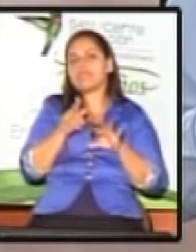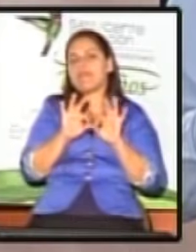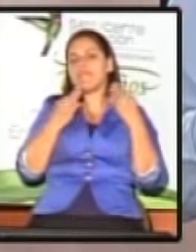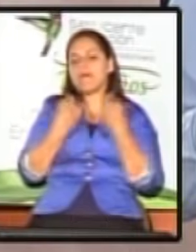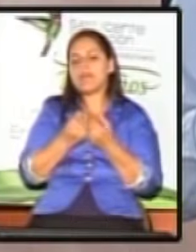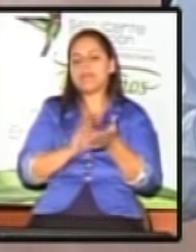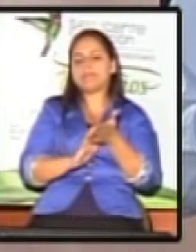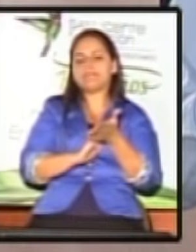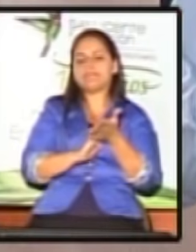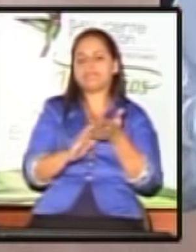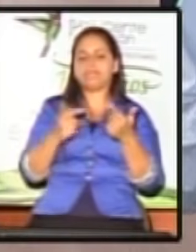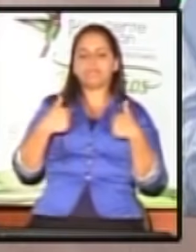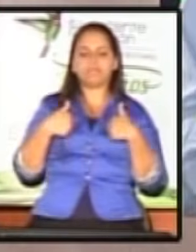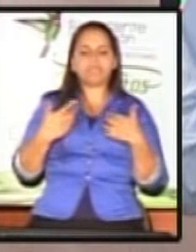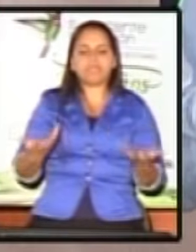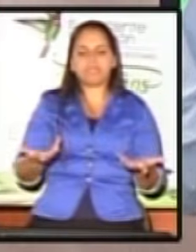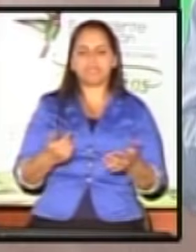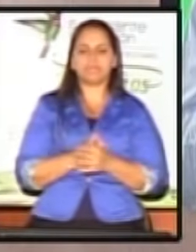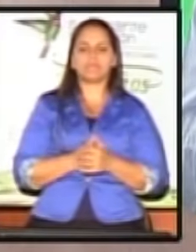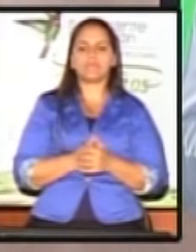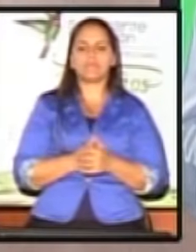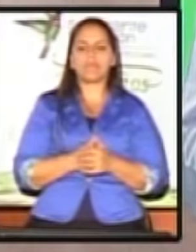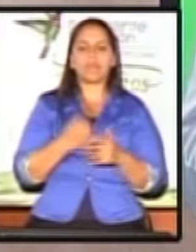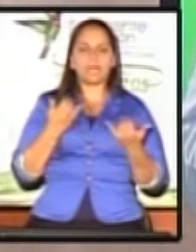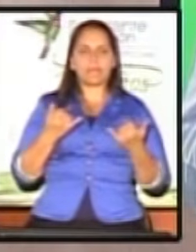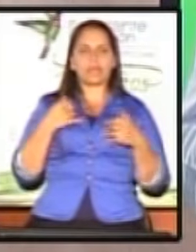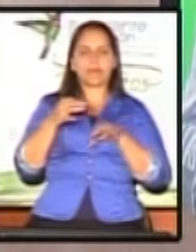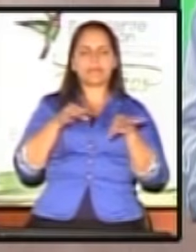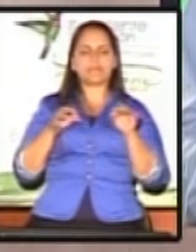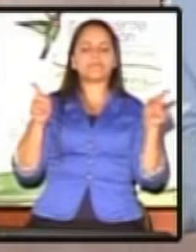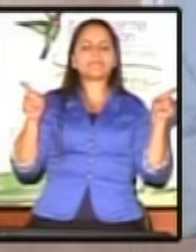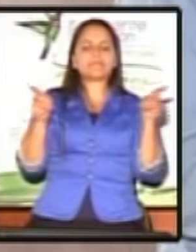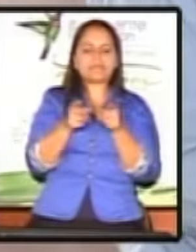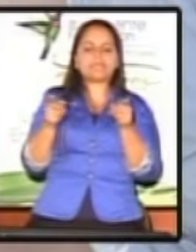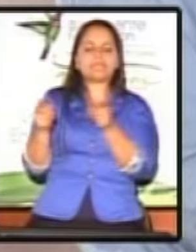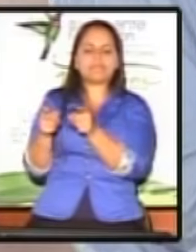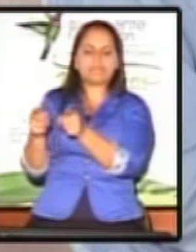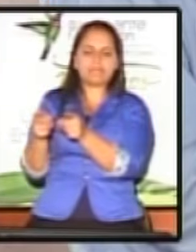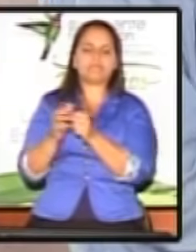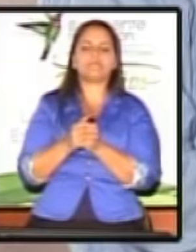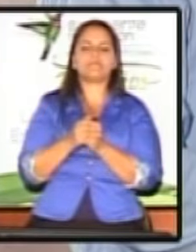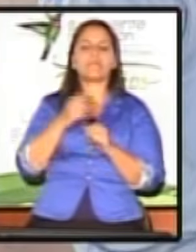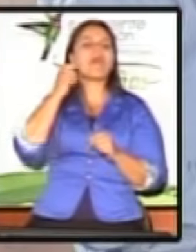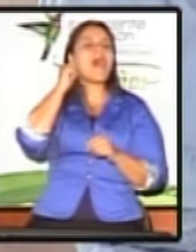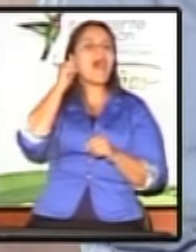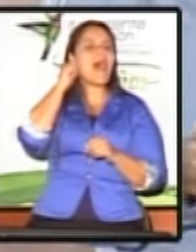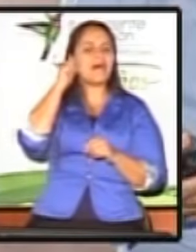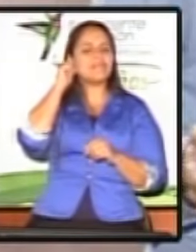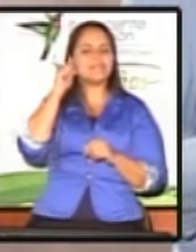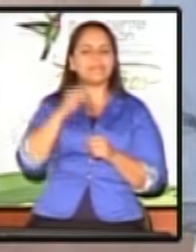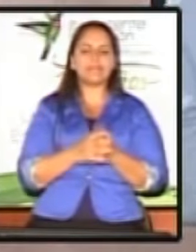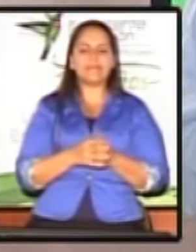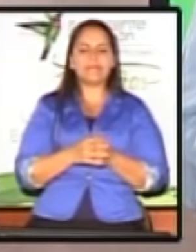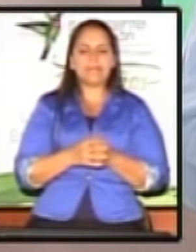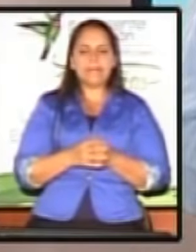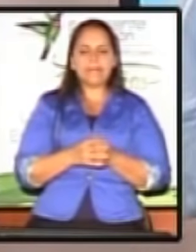deben construir. Y ahí podemos llegar a conclusiones como las que vamos a ver al final. Esto me lo dijo una paciente. Cuando nos